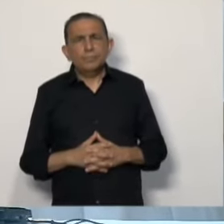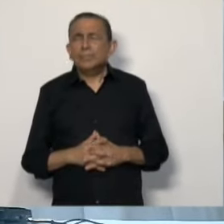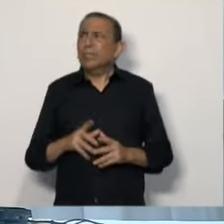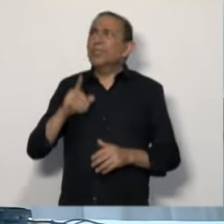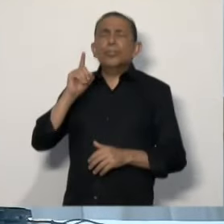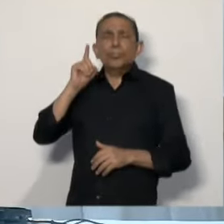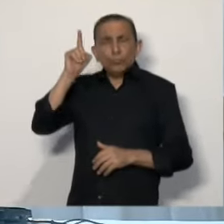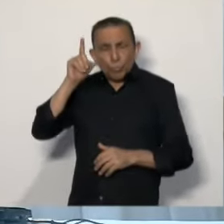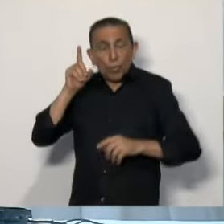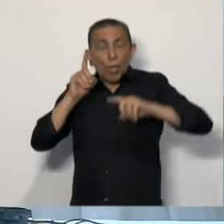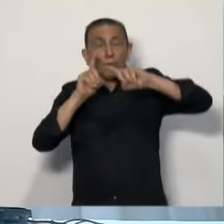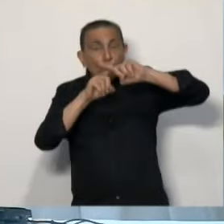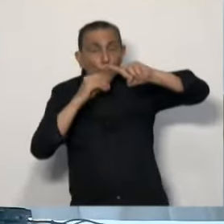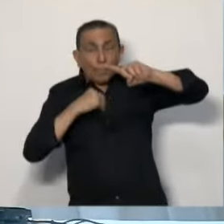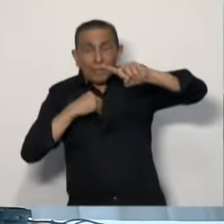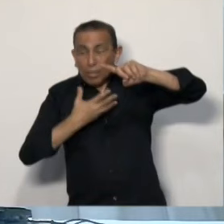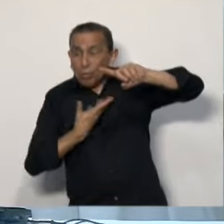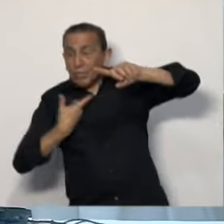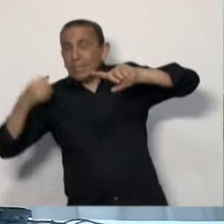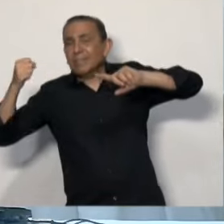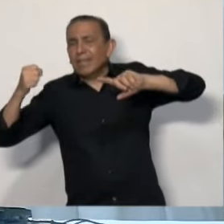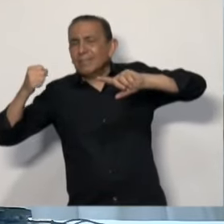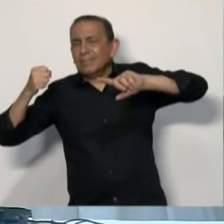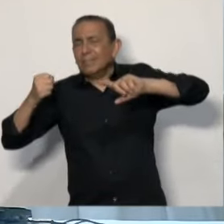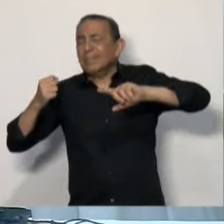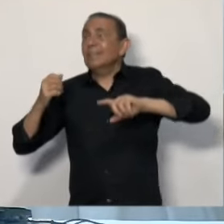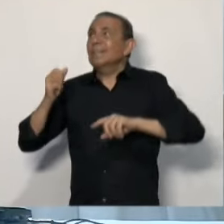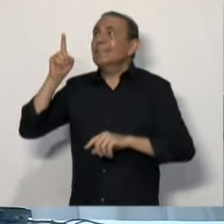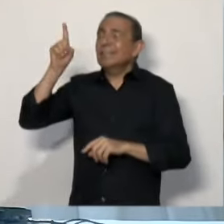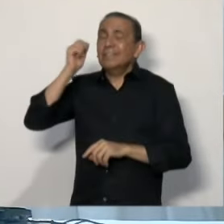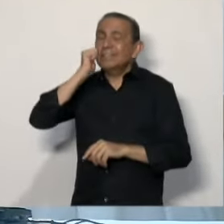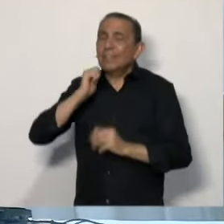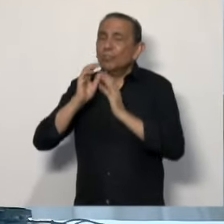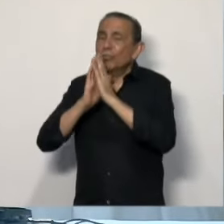Tú que llevaste a la cruz nuestros pecados, Señor, ten piedad.